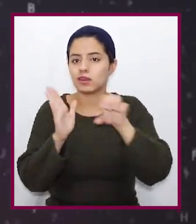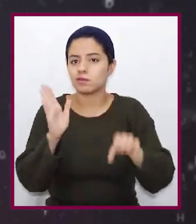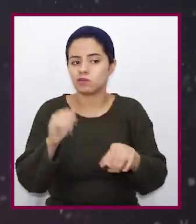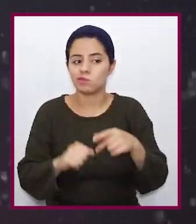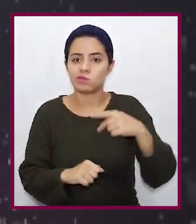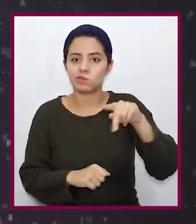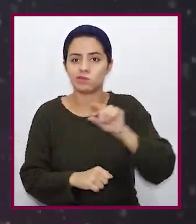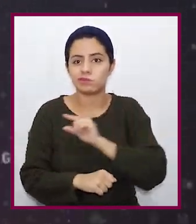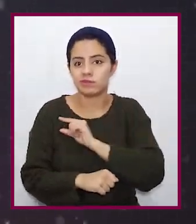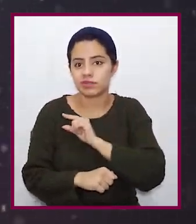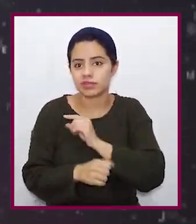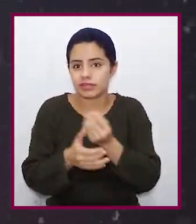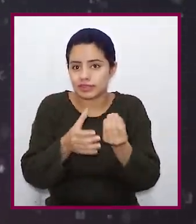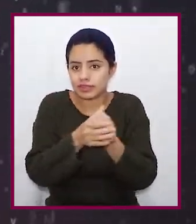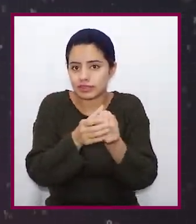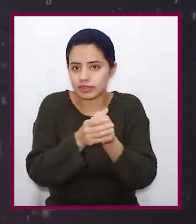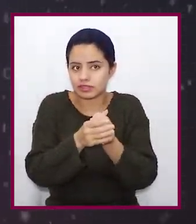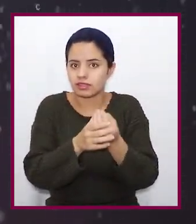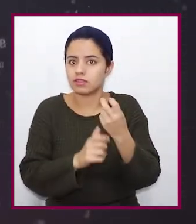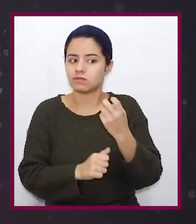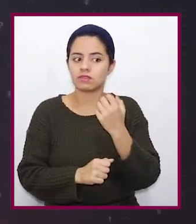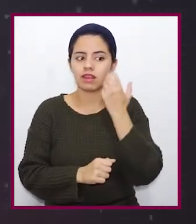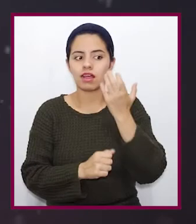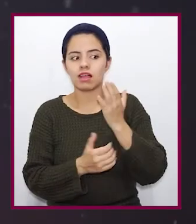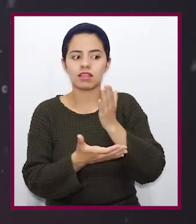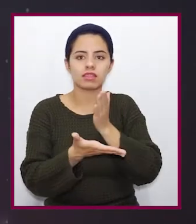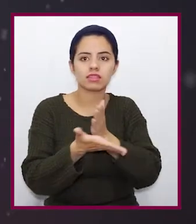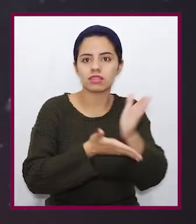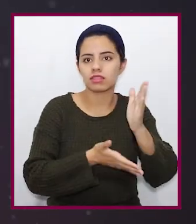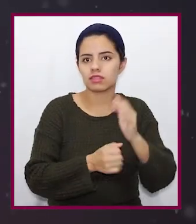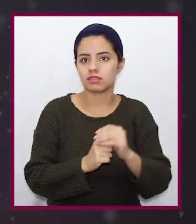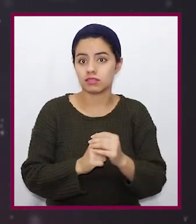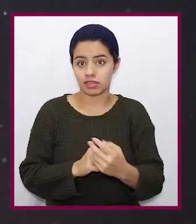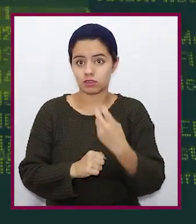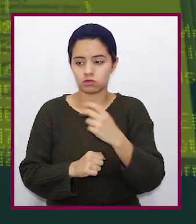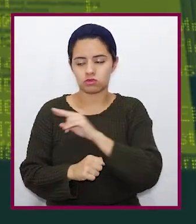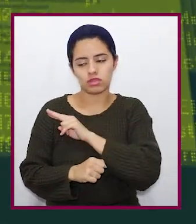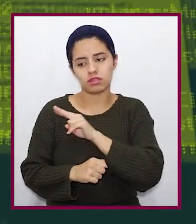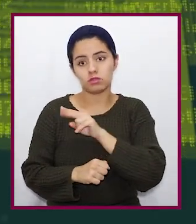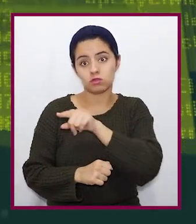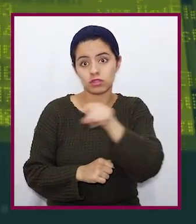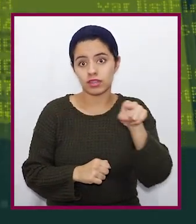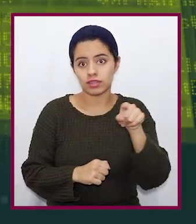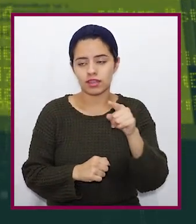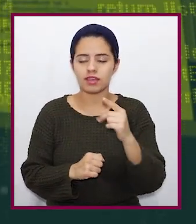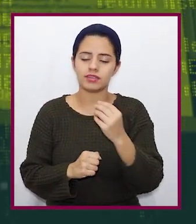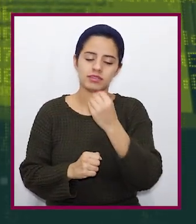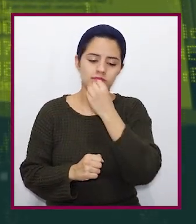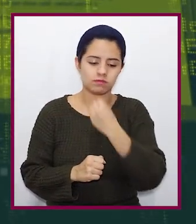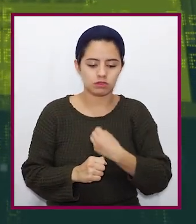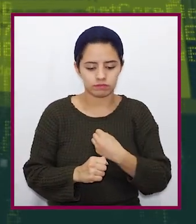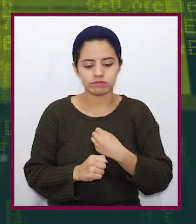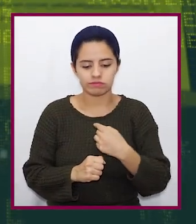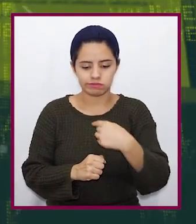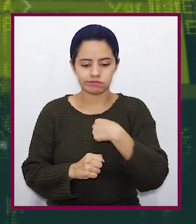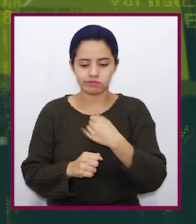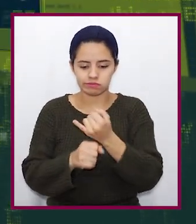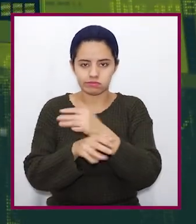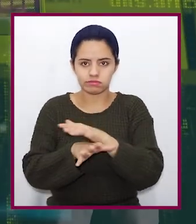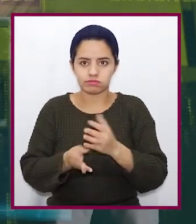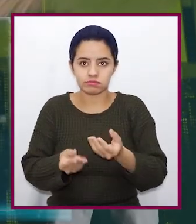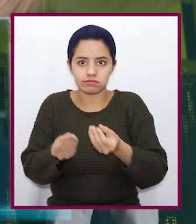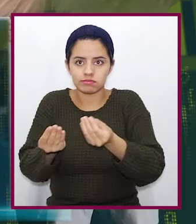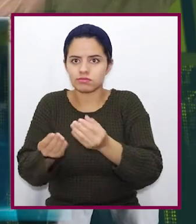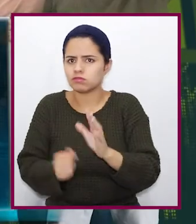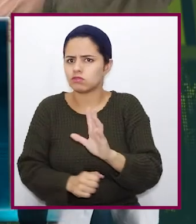Y esto es una gran mentira. No tenemos que renunciar a ninguno de nuestros derechos humanos, al contrario, cada vez más hay